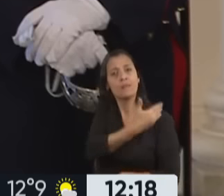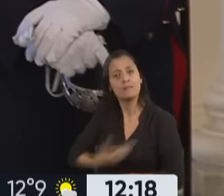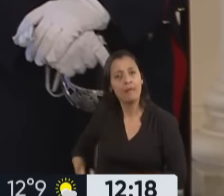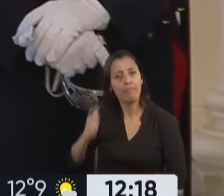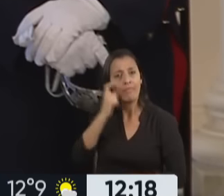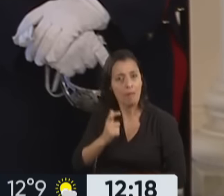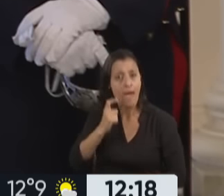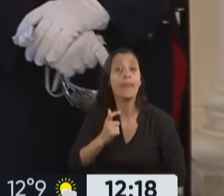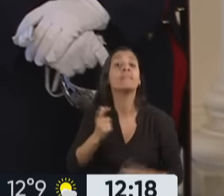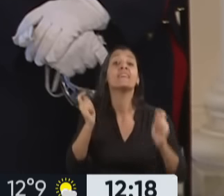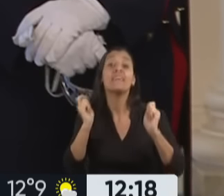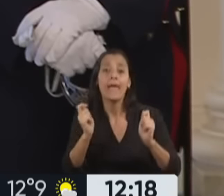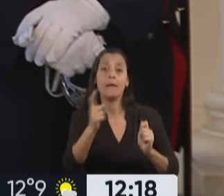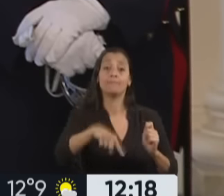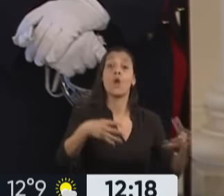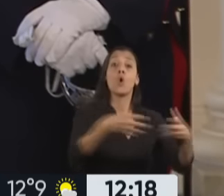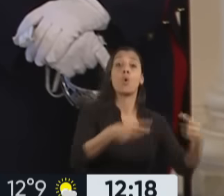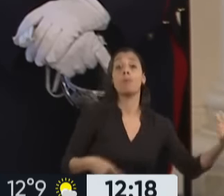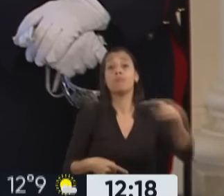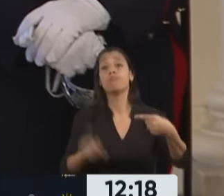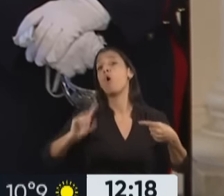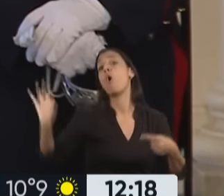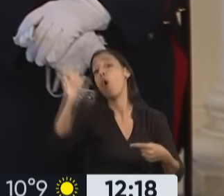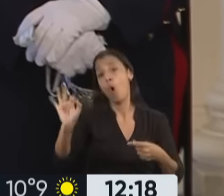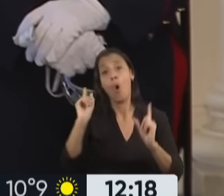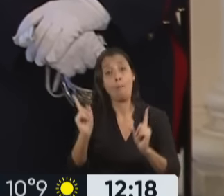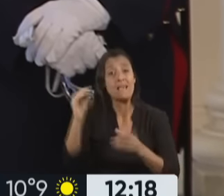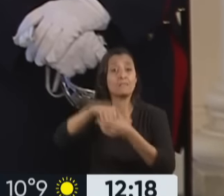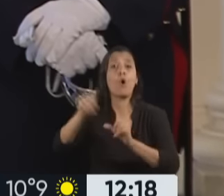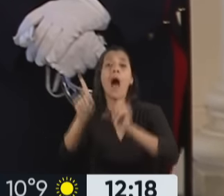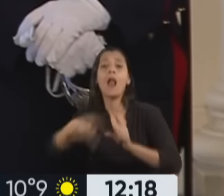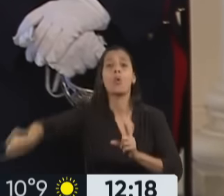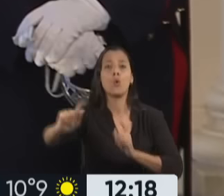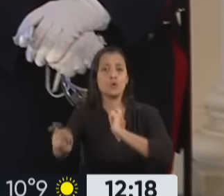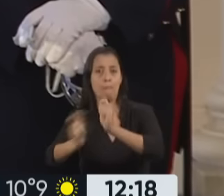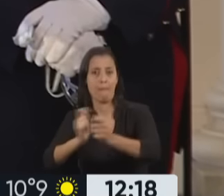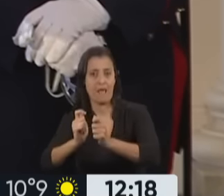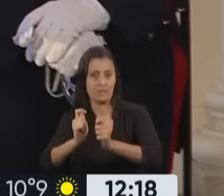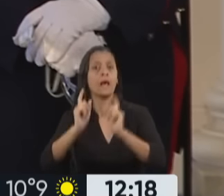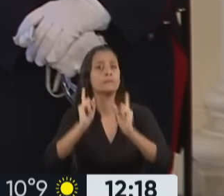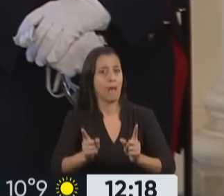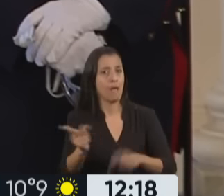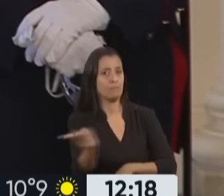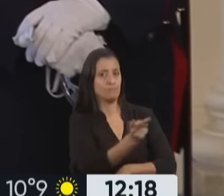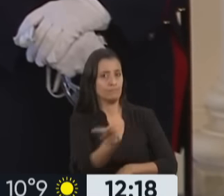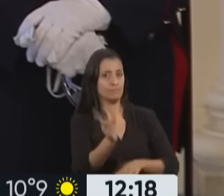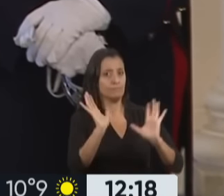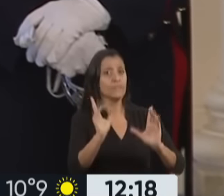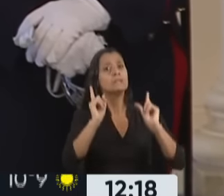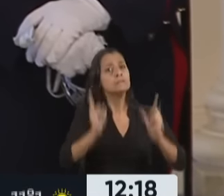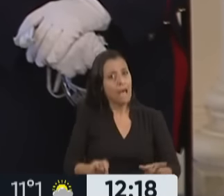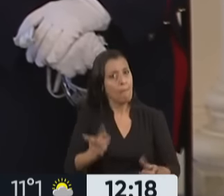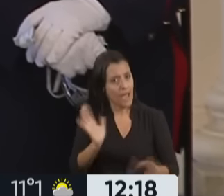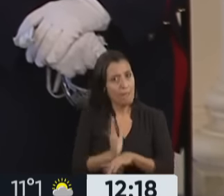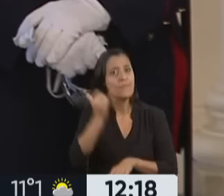tanto de opositores como de ciertos sectores de la prensa. Además, reconozco su